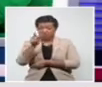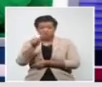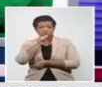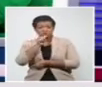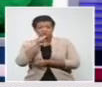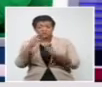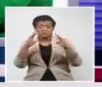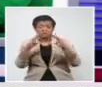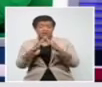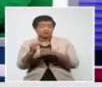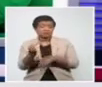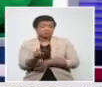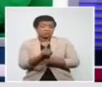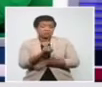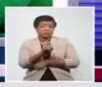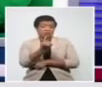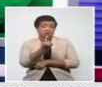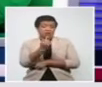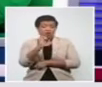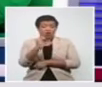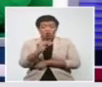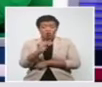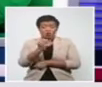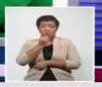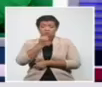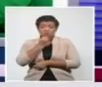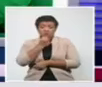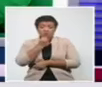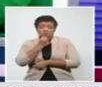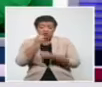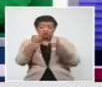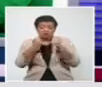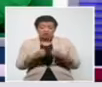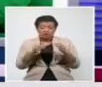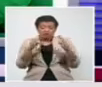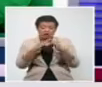tienen posibilidades de un